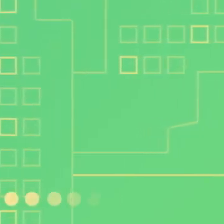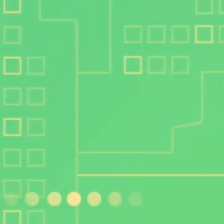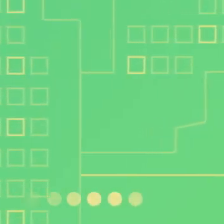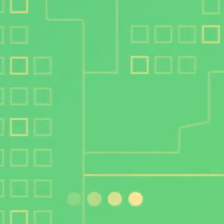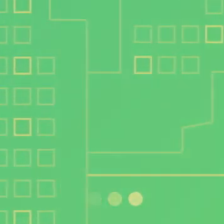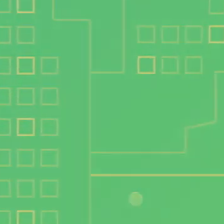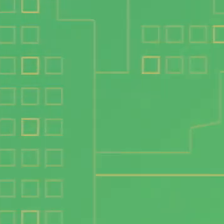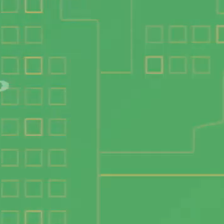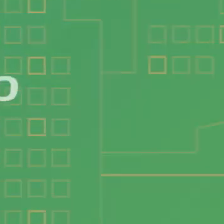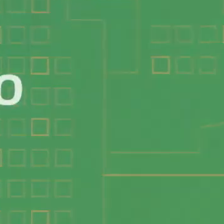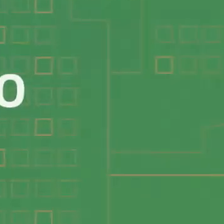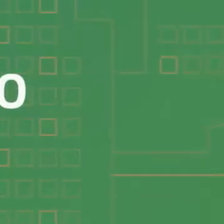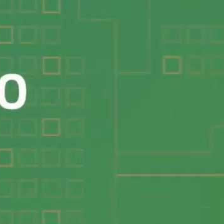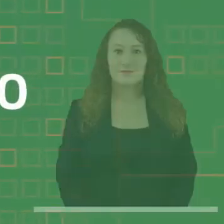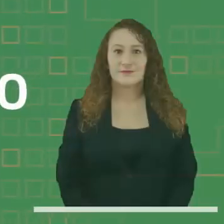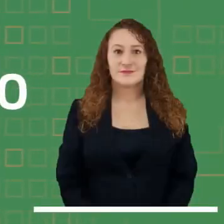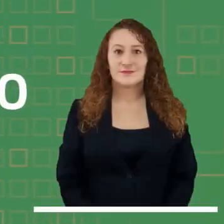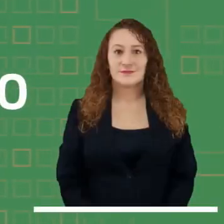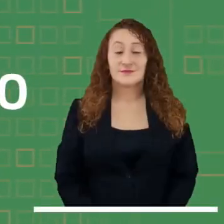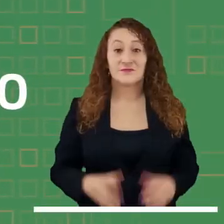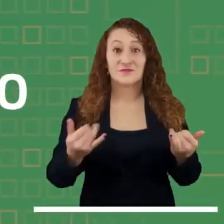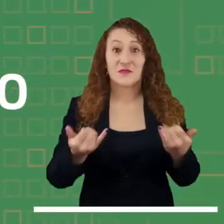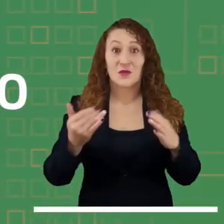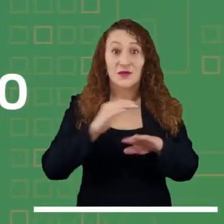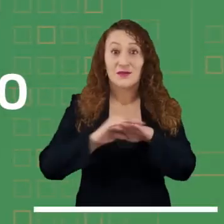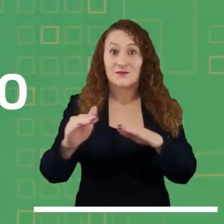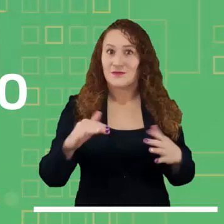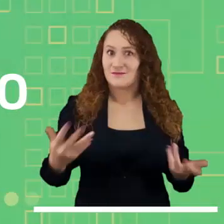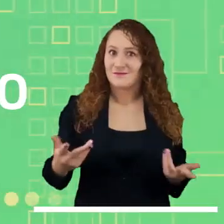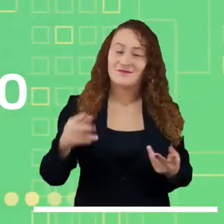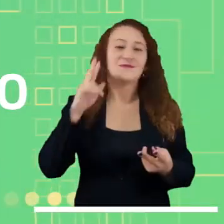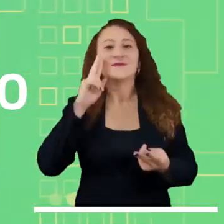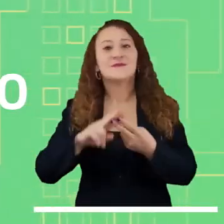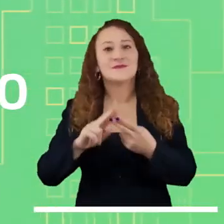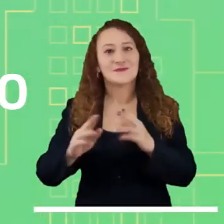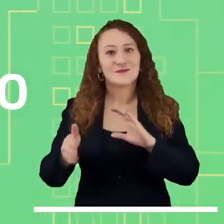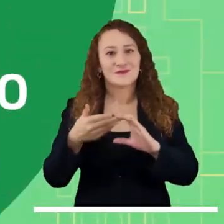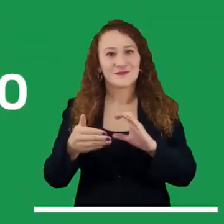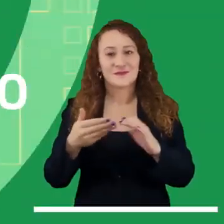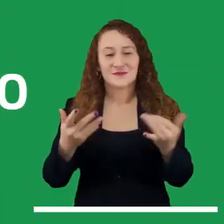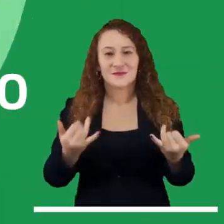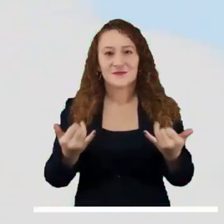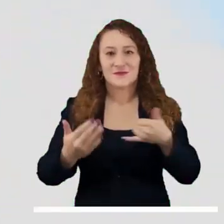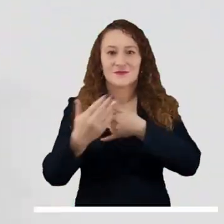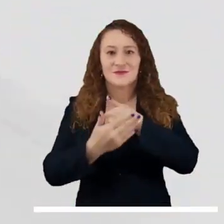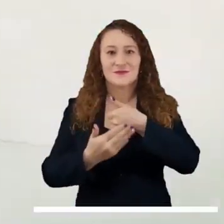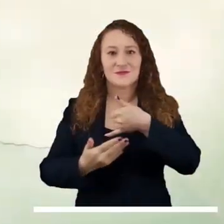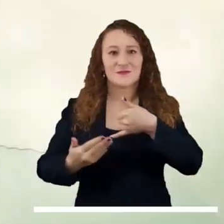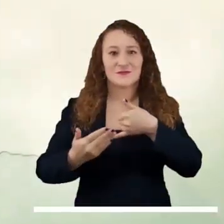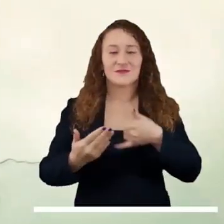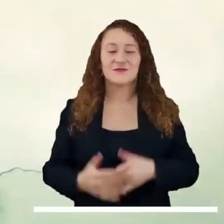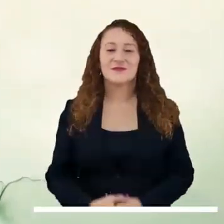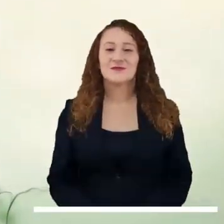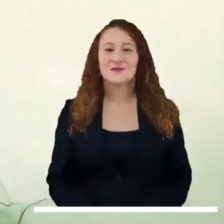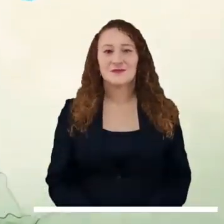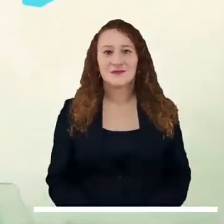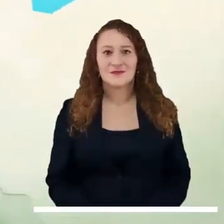ahora los invitamos a conocer las condiciones meteorológicas de la tarde de hoy en cada una de las regiones de nuestro país